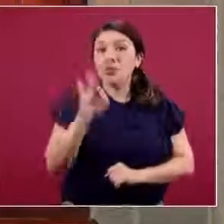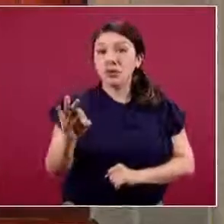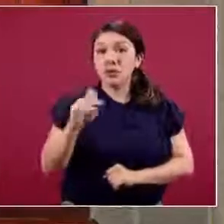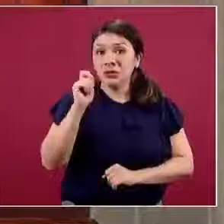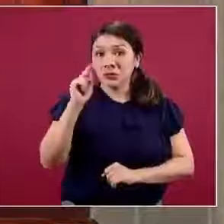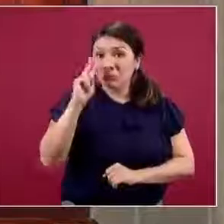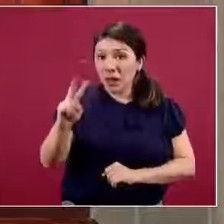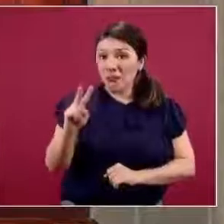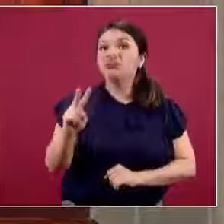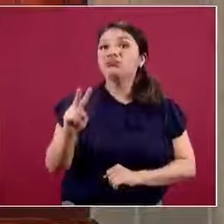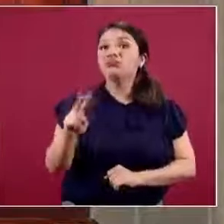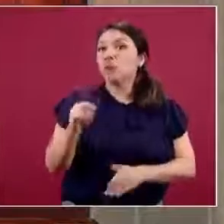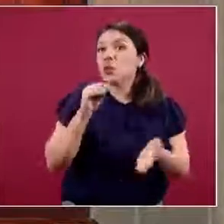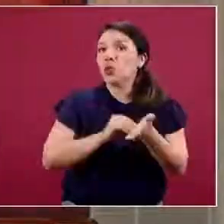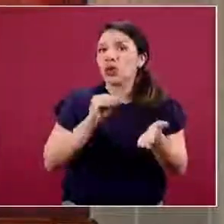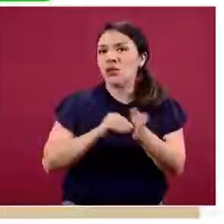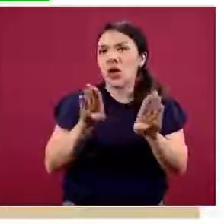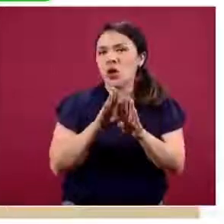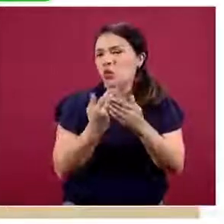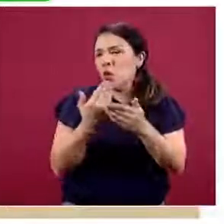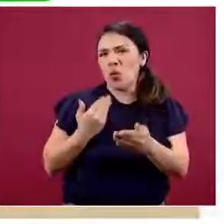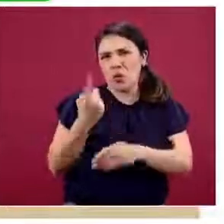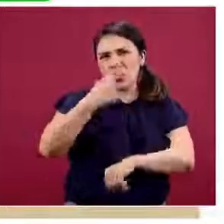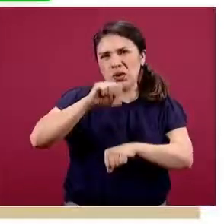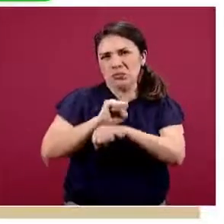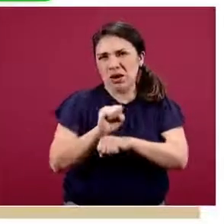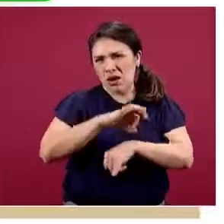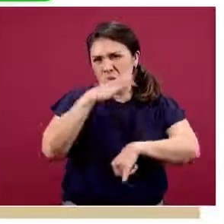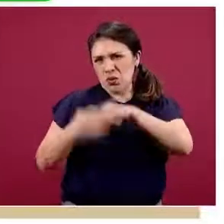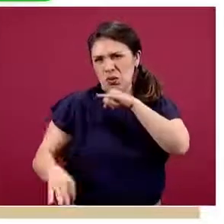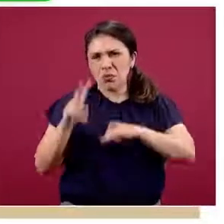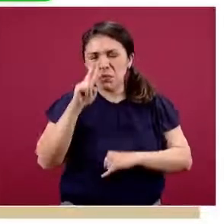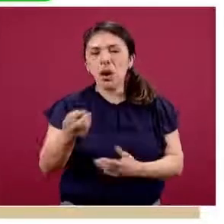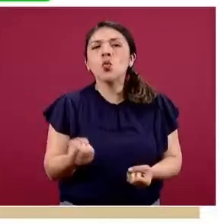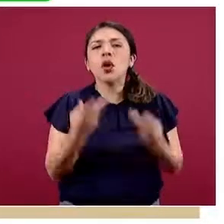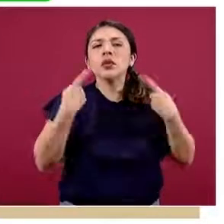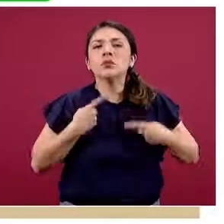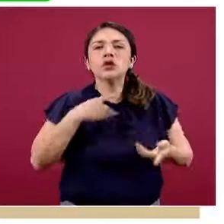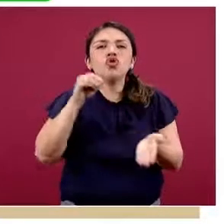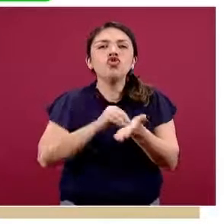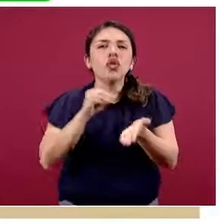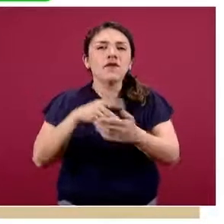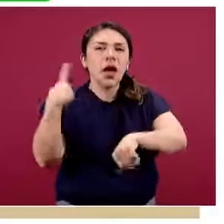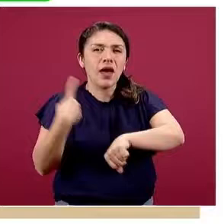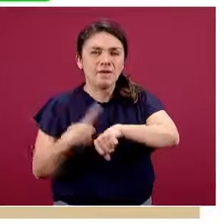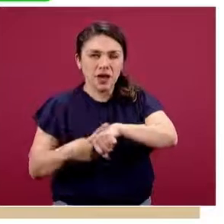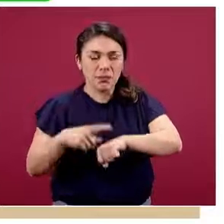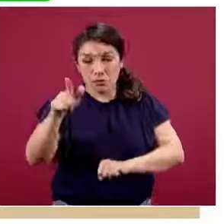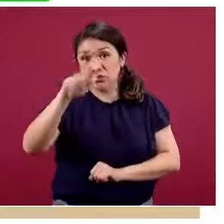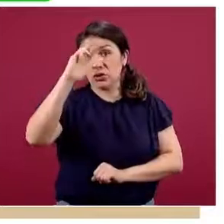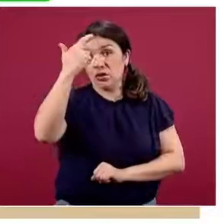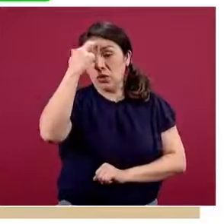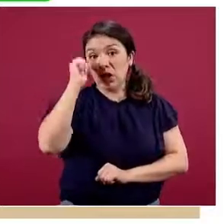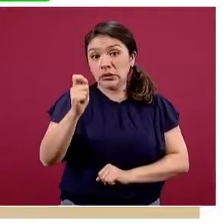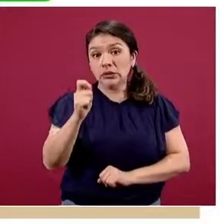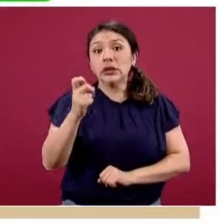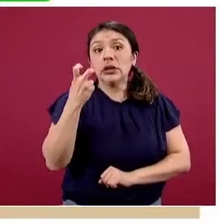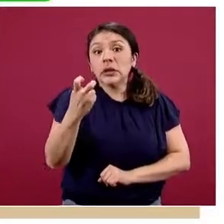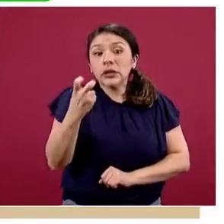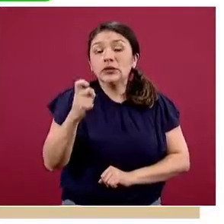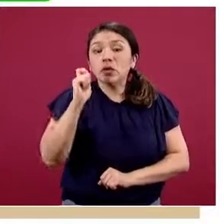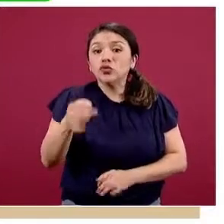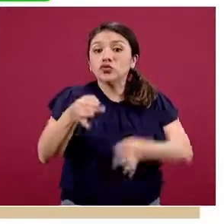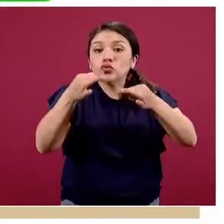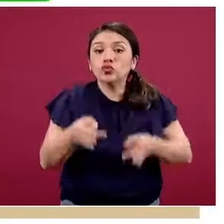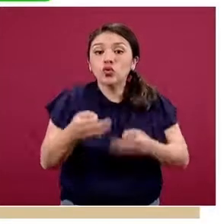el mismo 4% que cerrábamos la semana anterior en relación a los casos activos estimados, recordando que este es realmente el